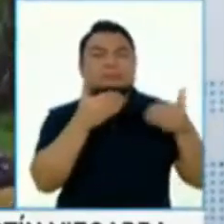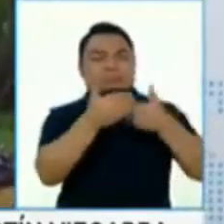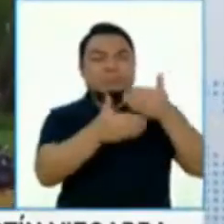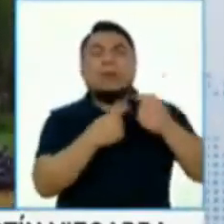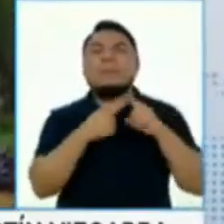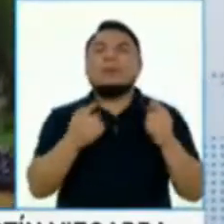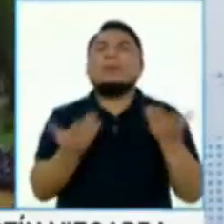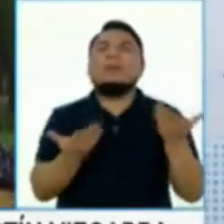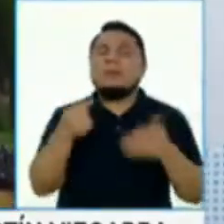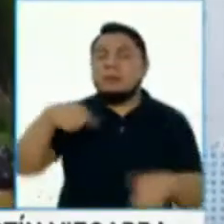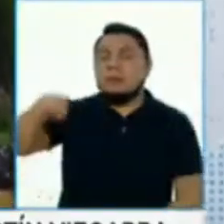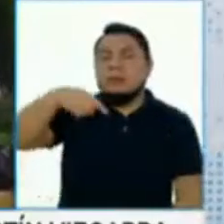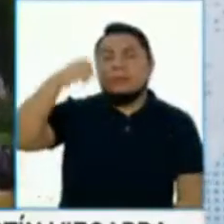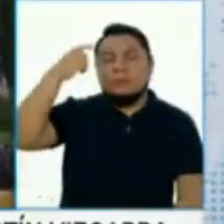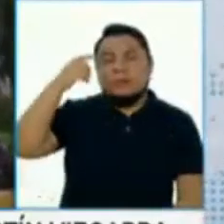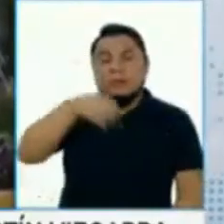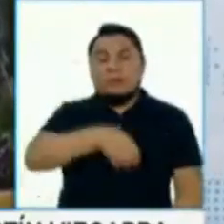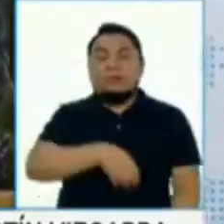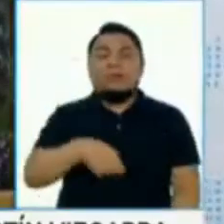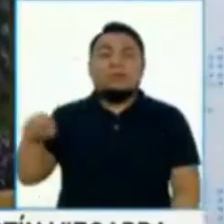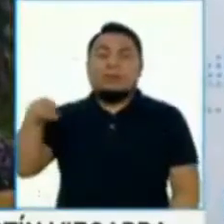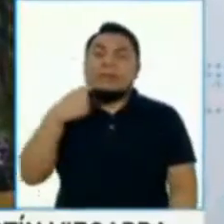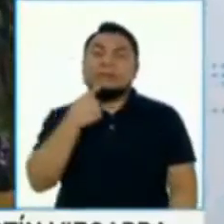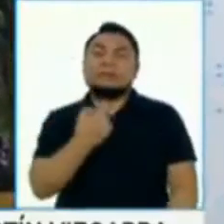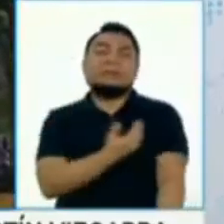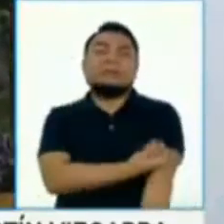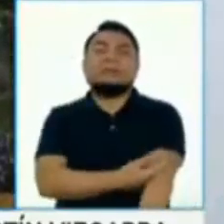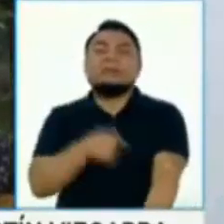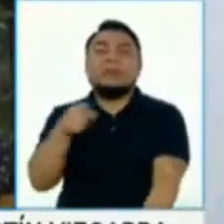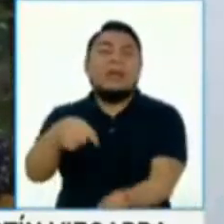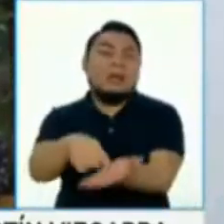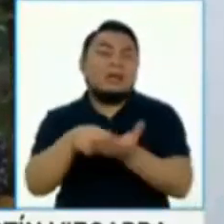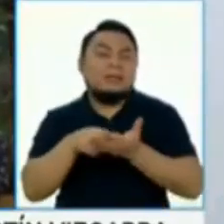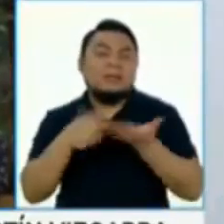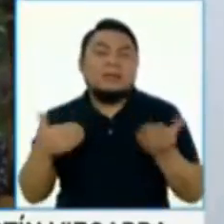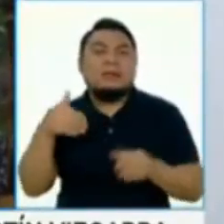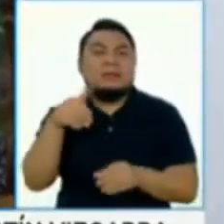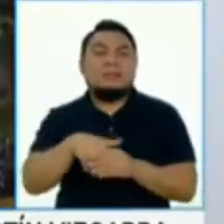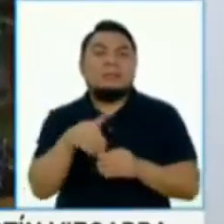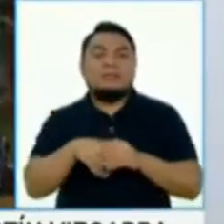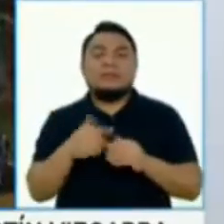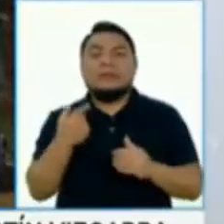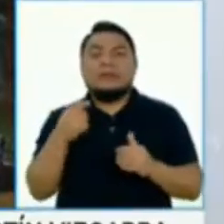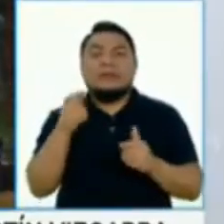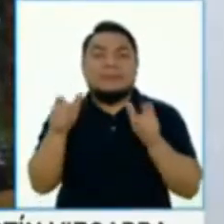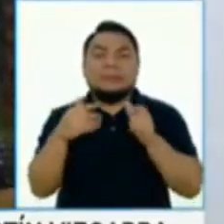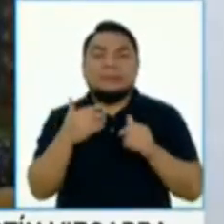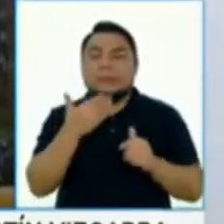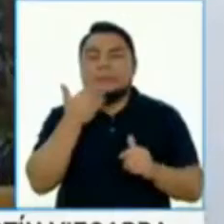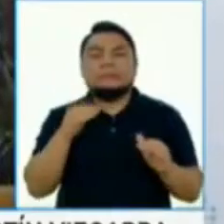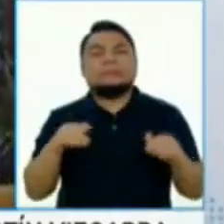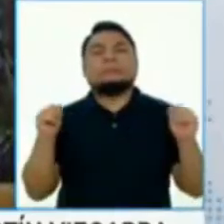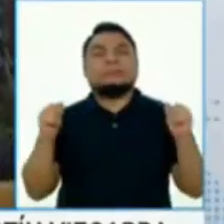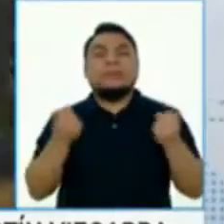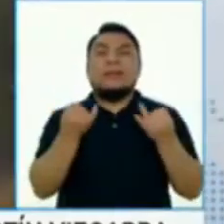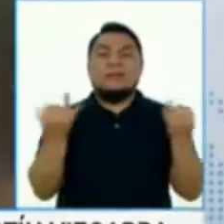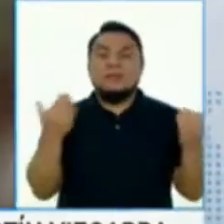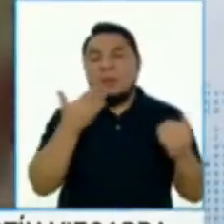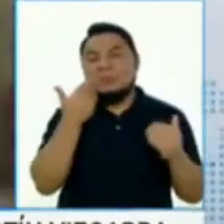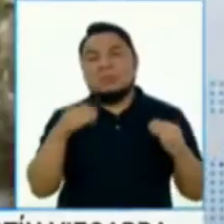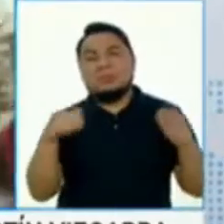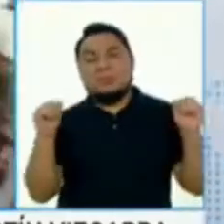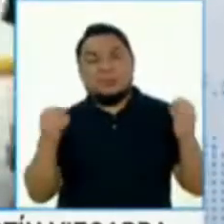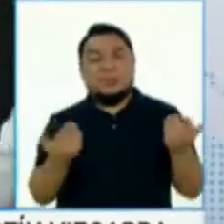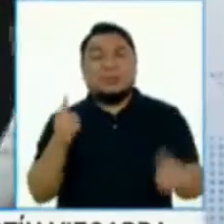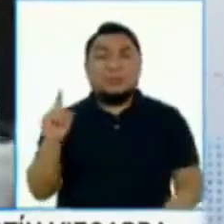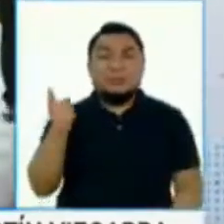de los congresistas aquellos que se han visto obligados a votar en abstención digamos hay algunos que en un